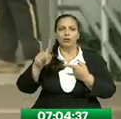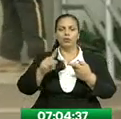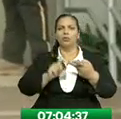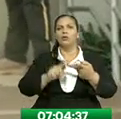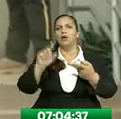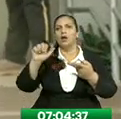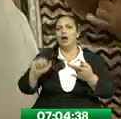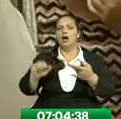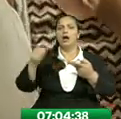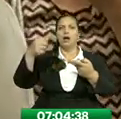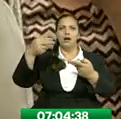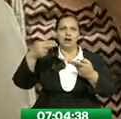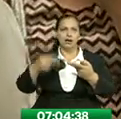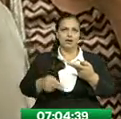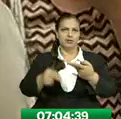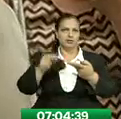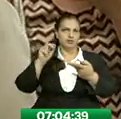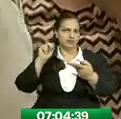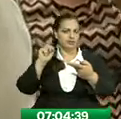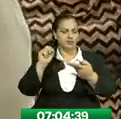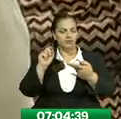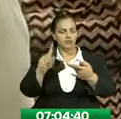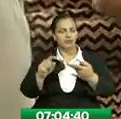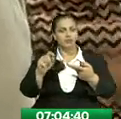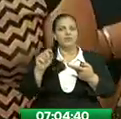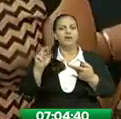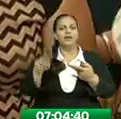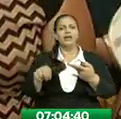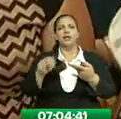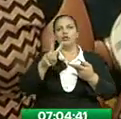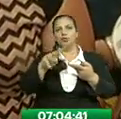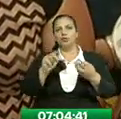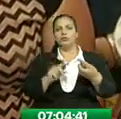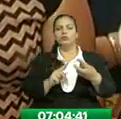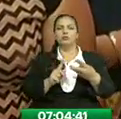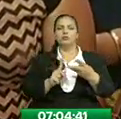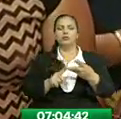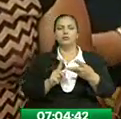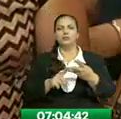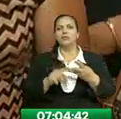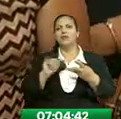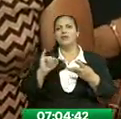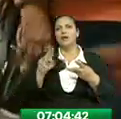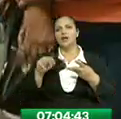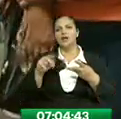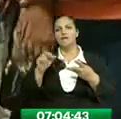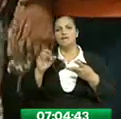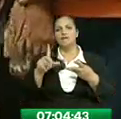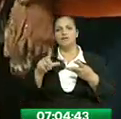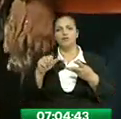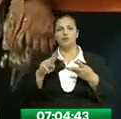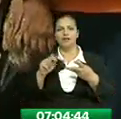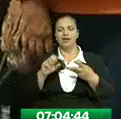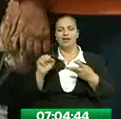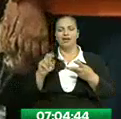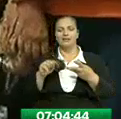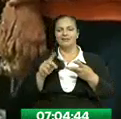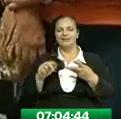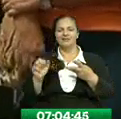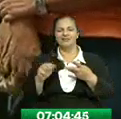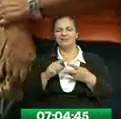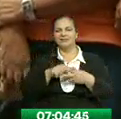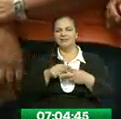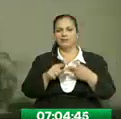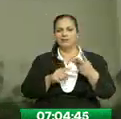la jornada de este lunes, la titular de esta cartera de Estado realizó un recorrido en el sector de El Cisne 2, sur